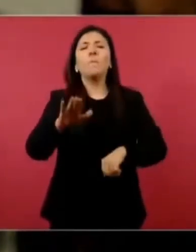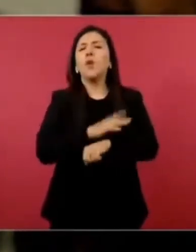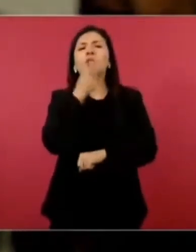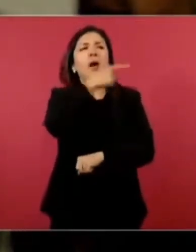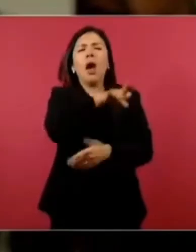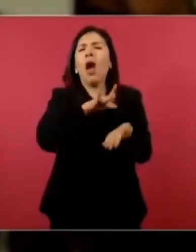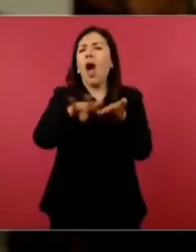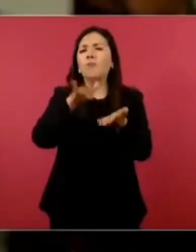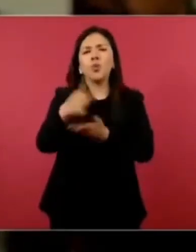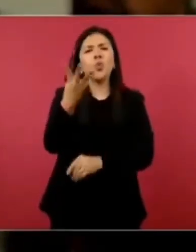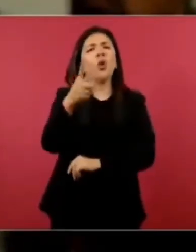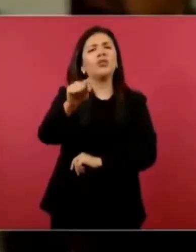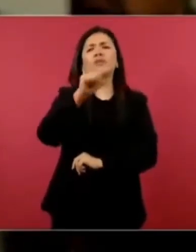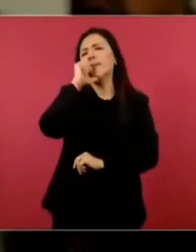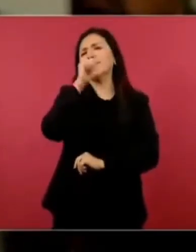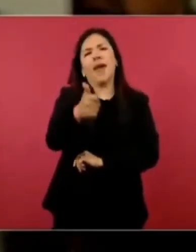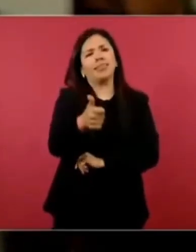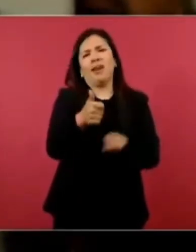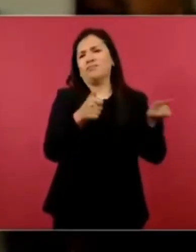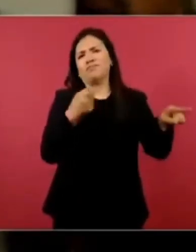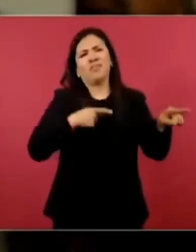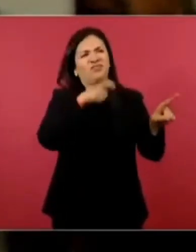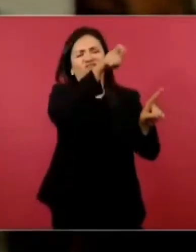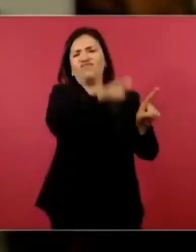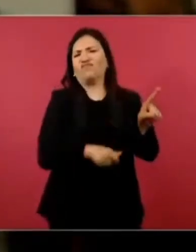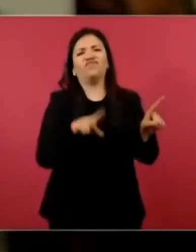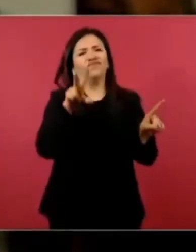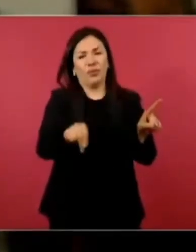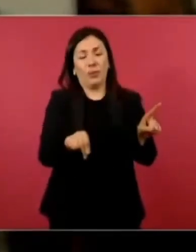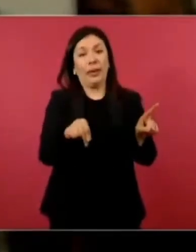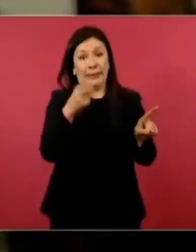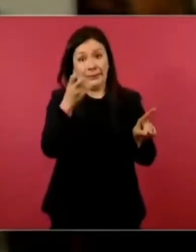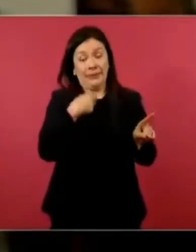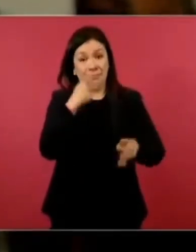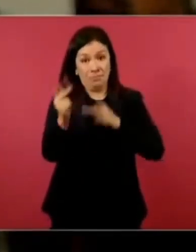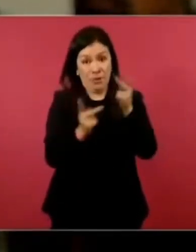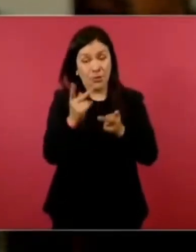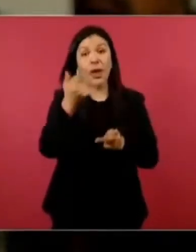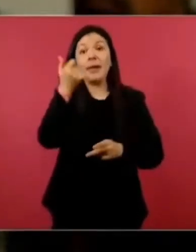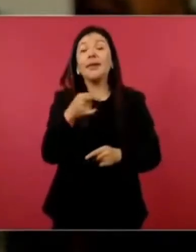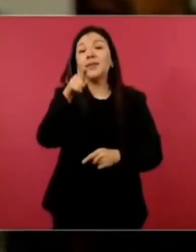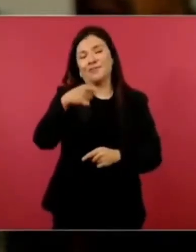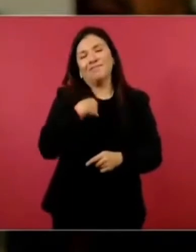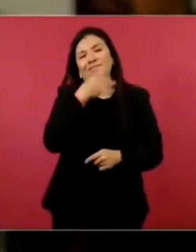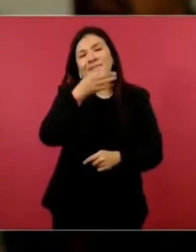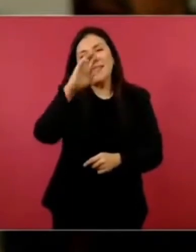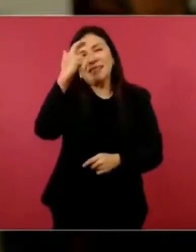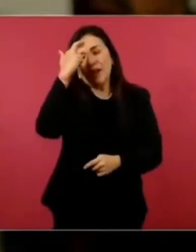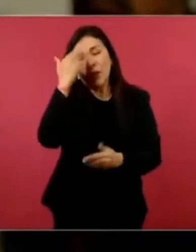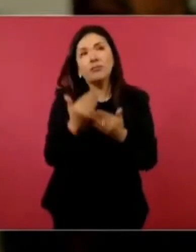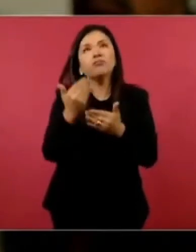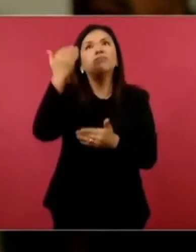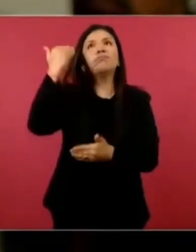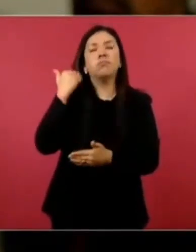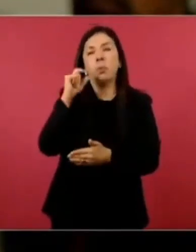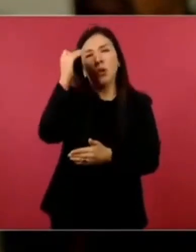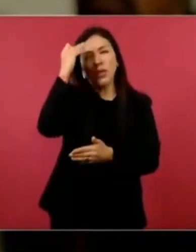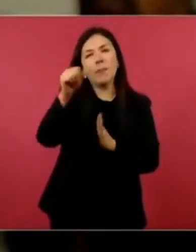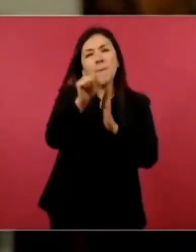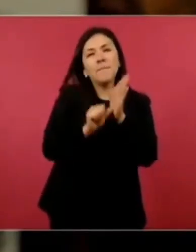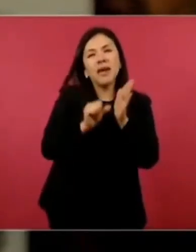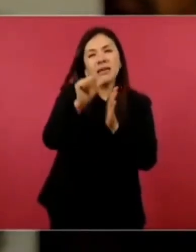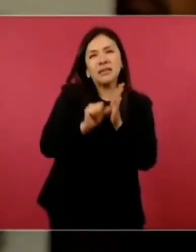no apoya la Cuarta Transformación. Esa sería mi segunda pregunta. Y nada más recordarle, presidente, que hace unos meses